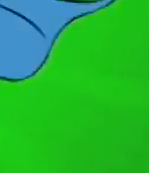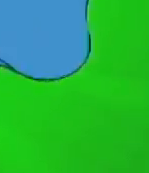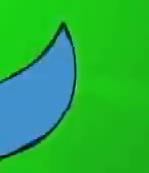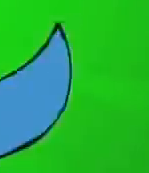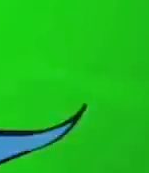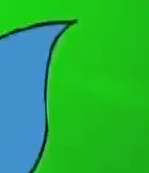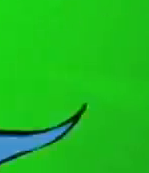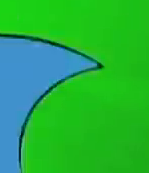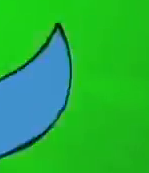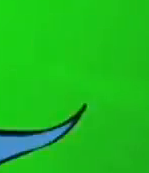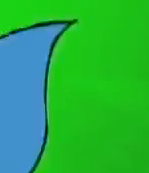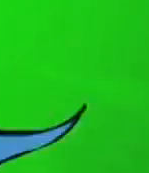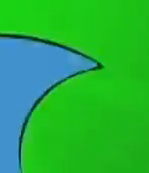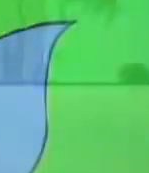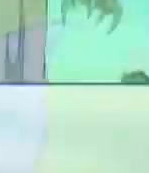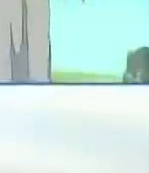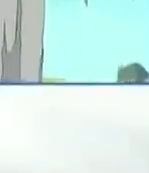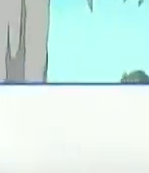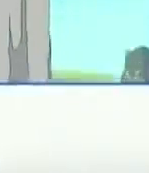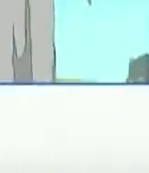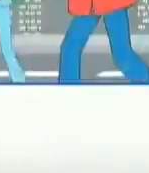¡Indestructible!